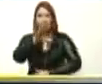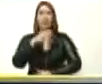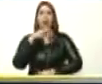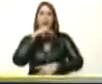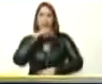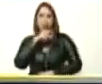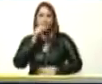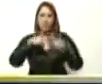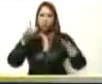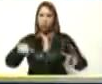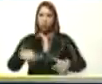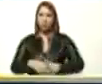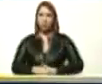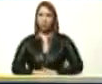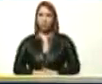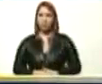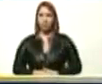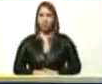la gente.